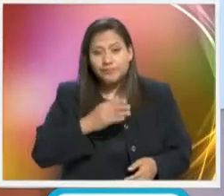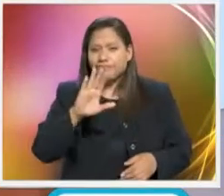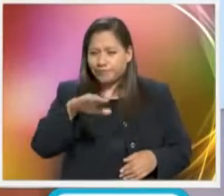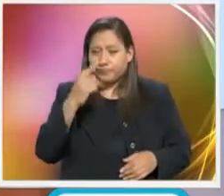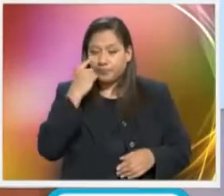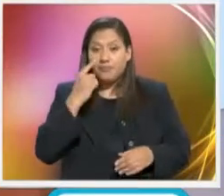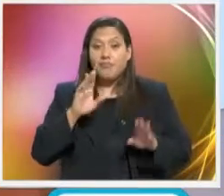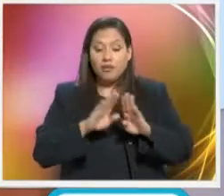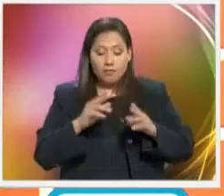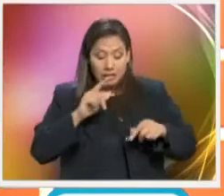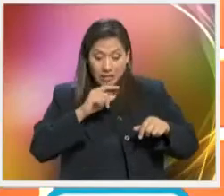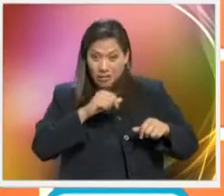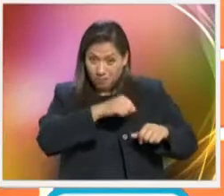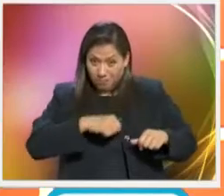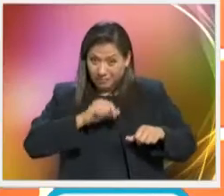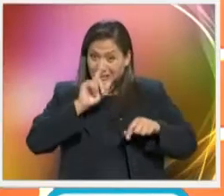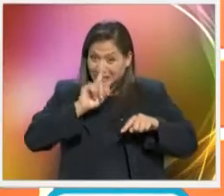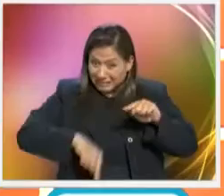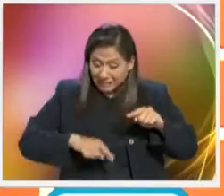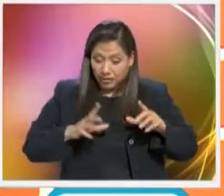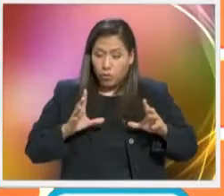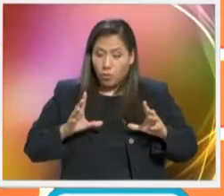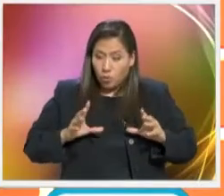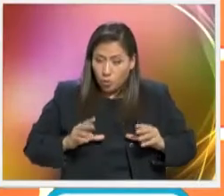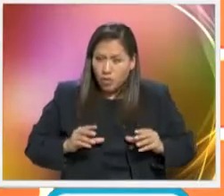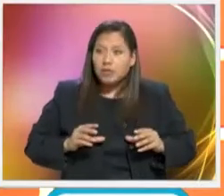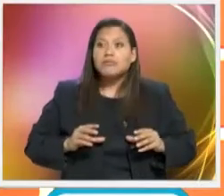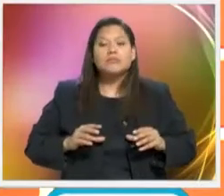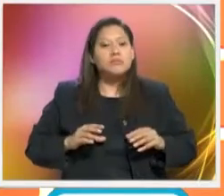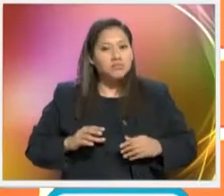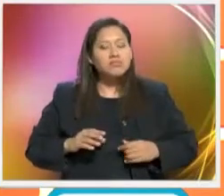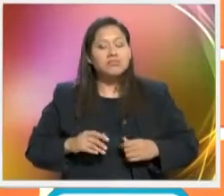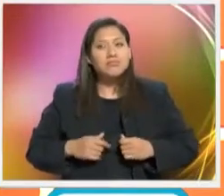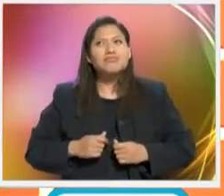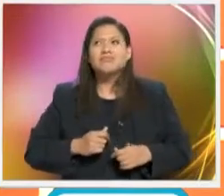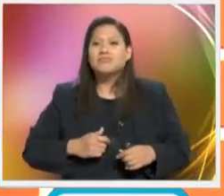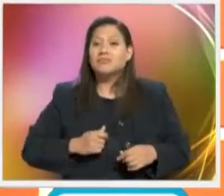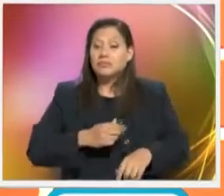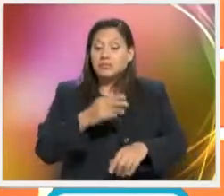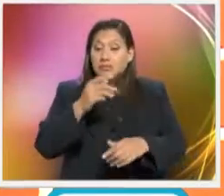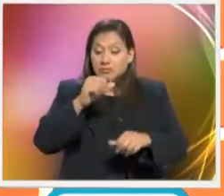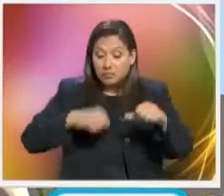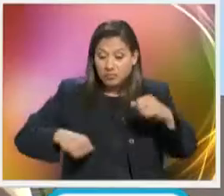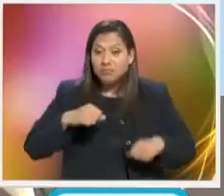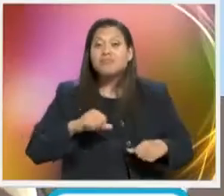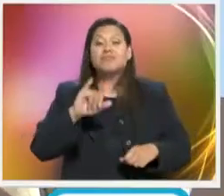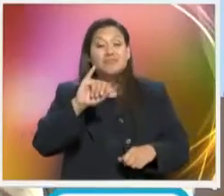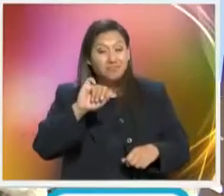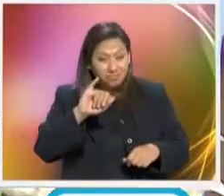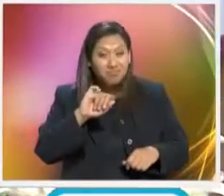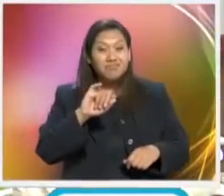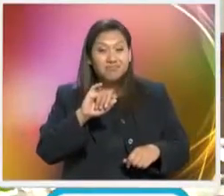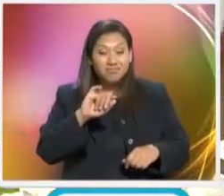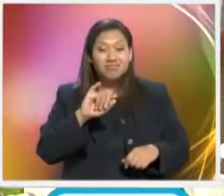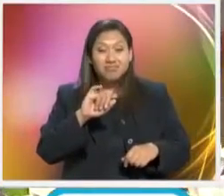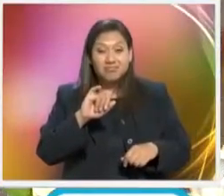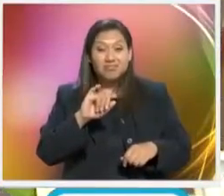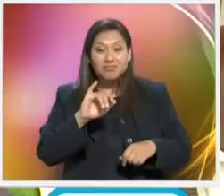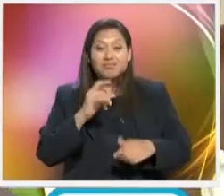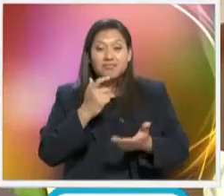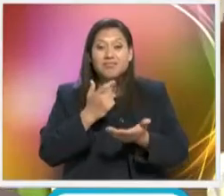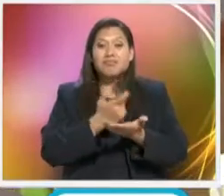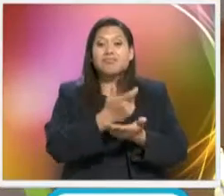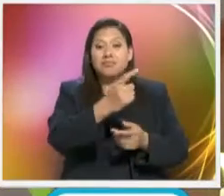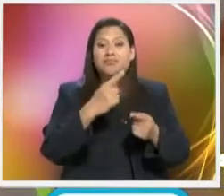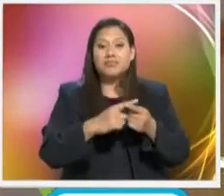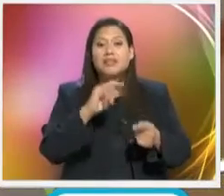la reducción mamaria está considerada dentro de los procedimientos que sí son cubiertos por